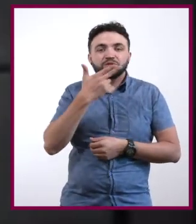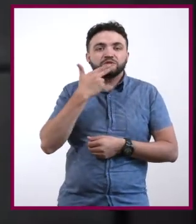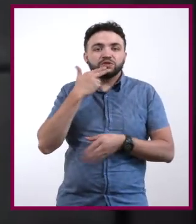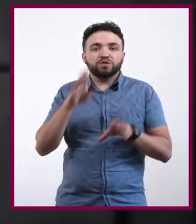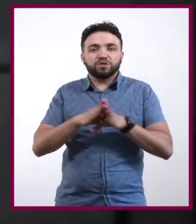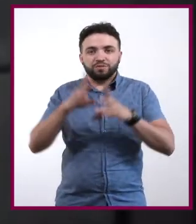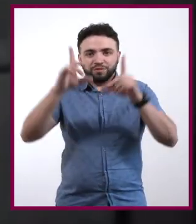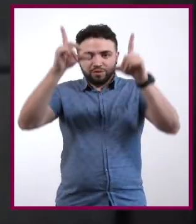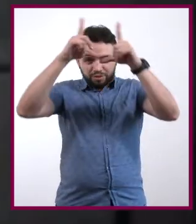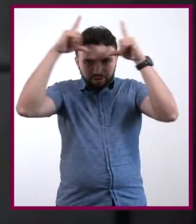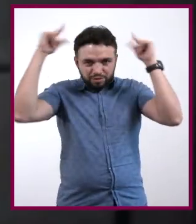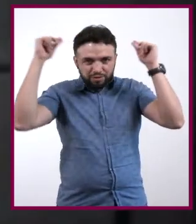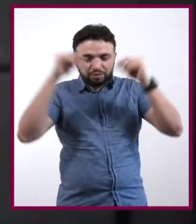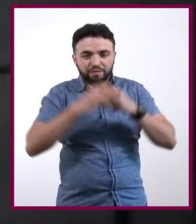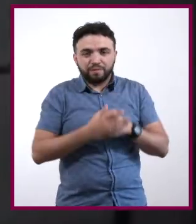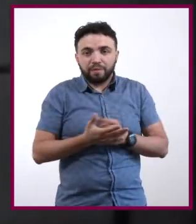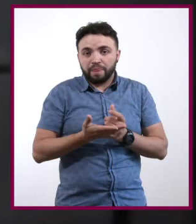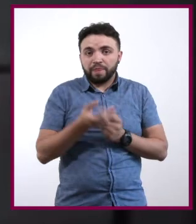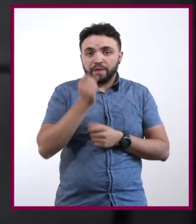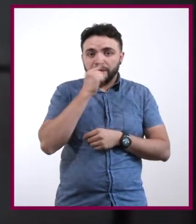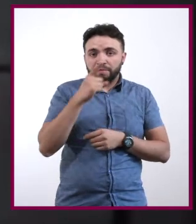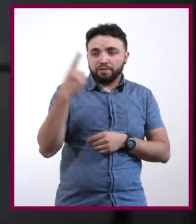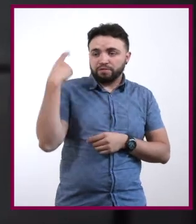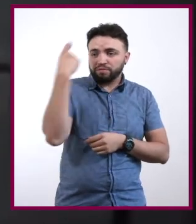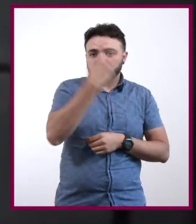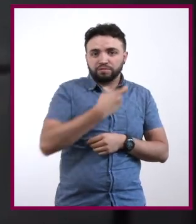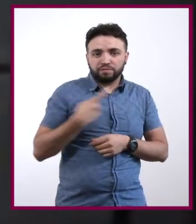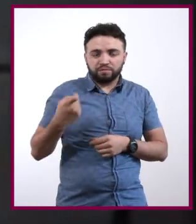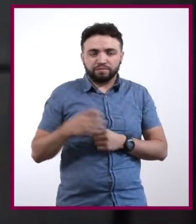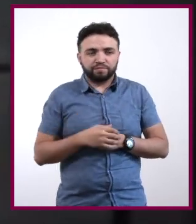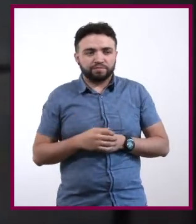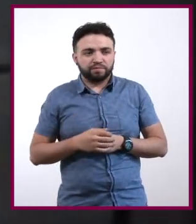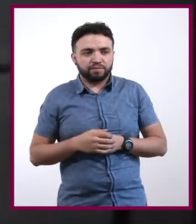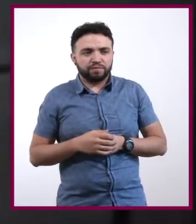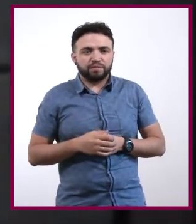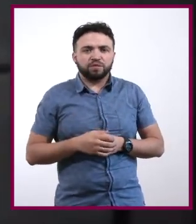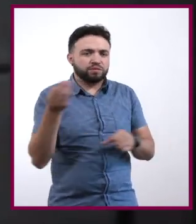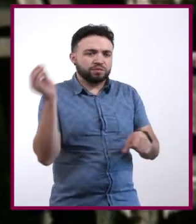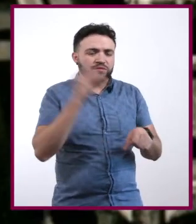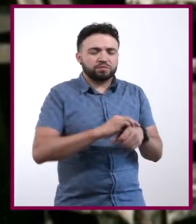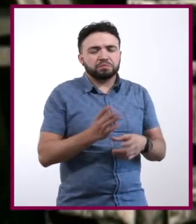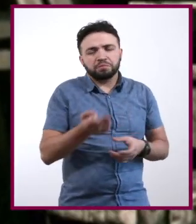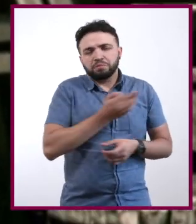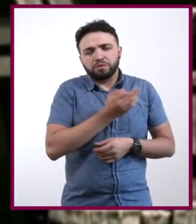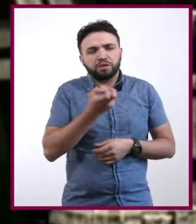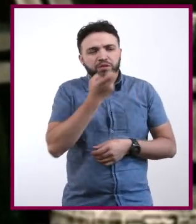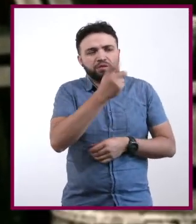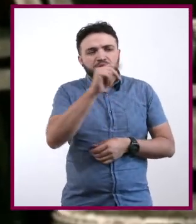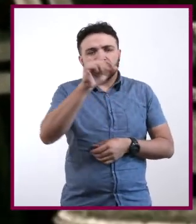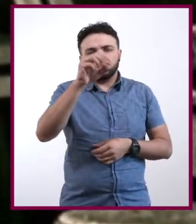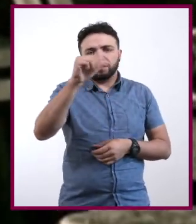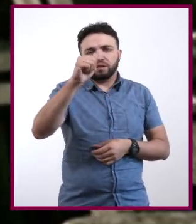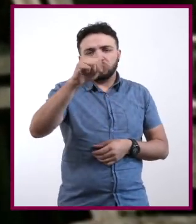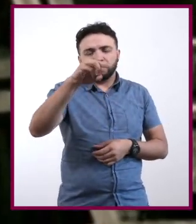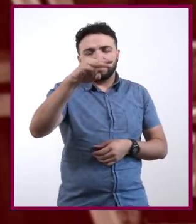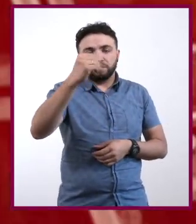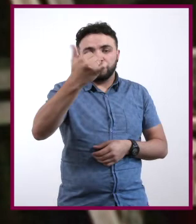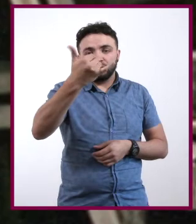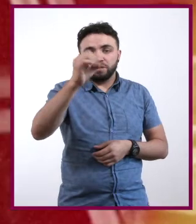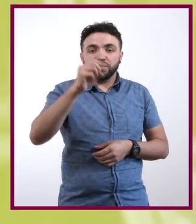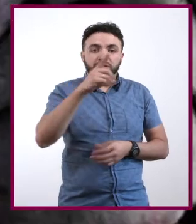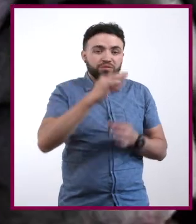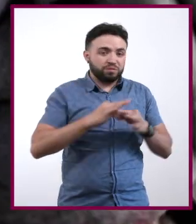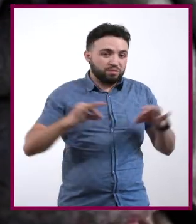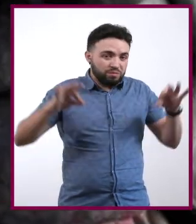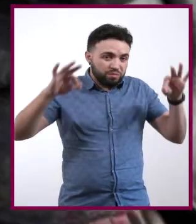unos moños e incluso los perfumaban, ¿no? Los sacaban a pasear. Tamayo es uno de los artistas más importantes